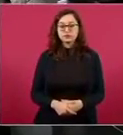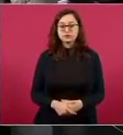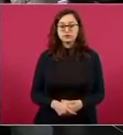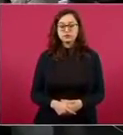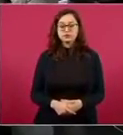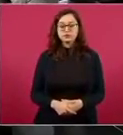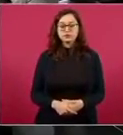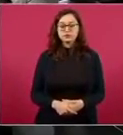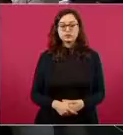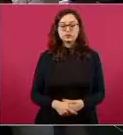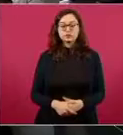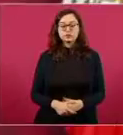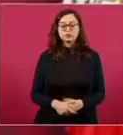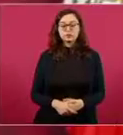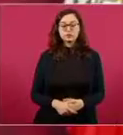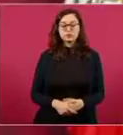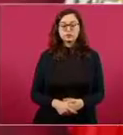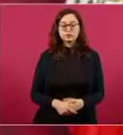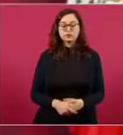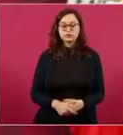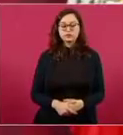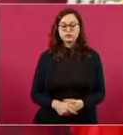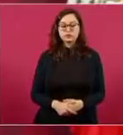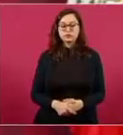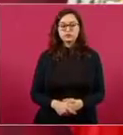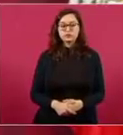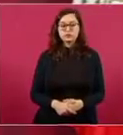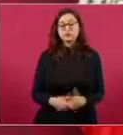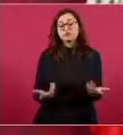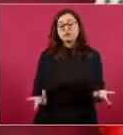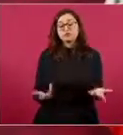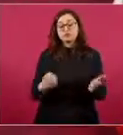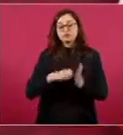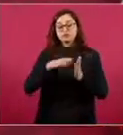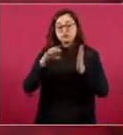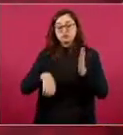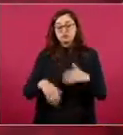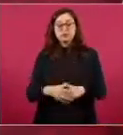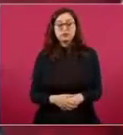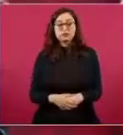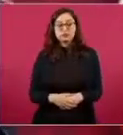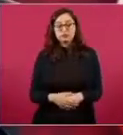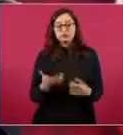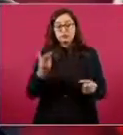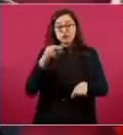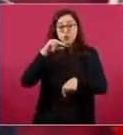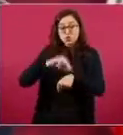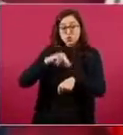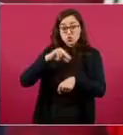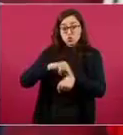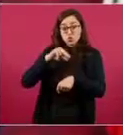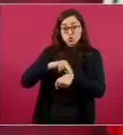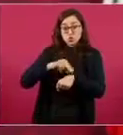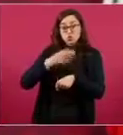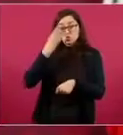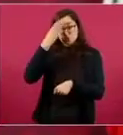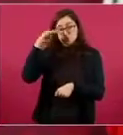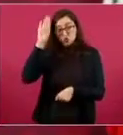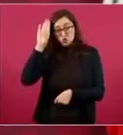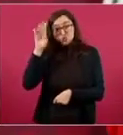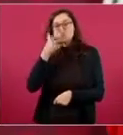el que se contrataran a médicos cubanos, mujeres y